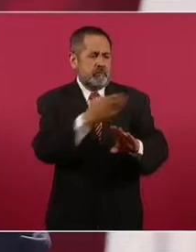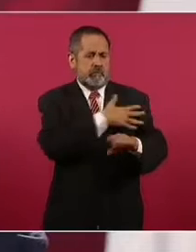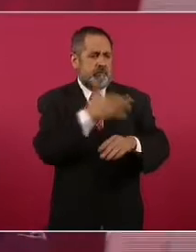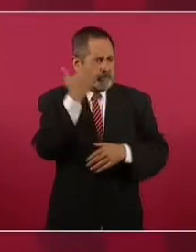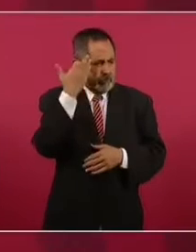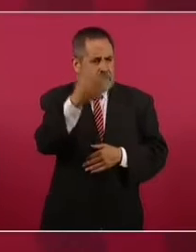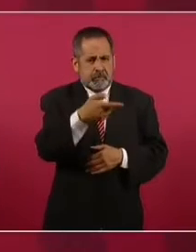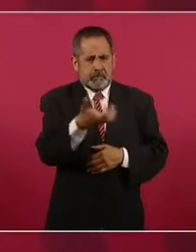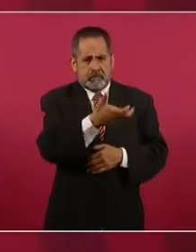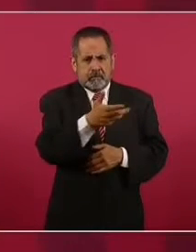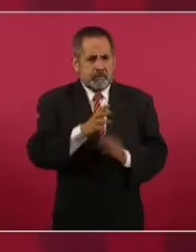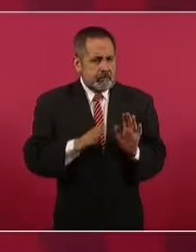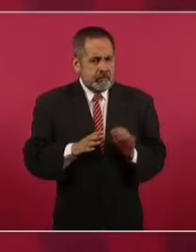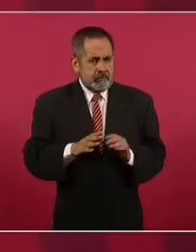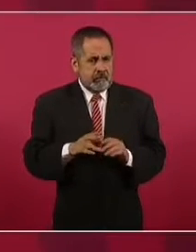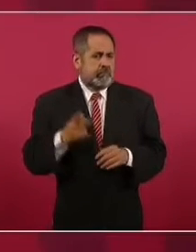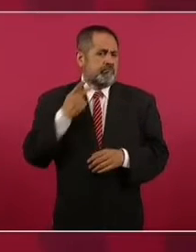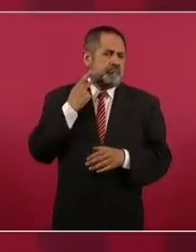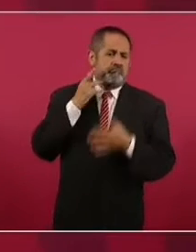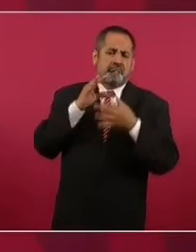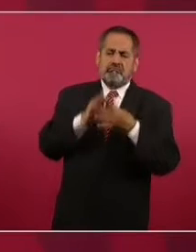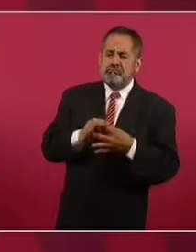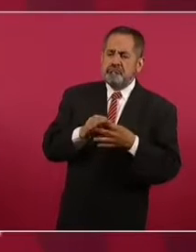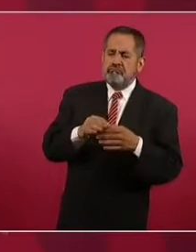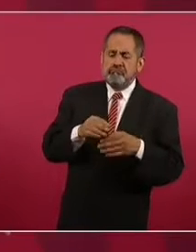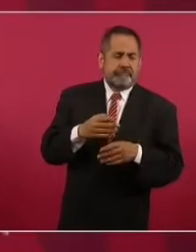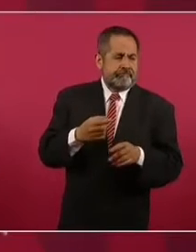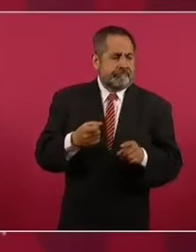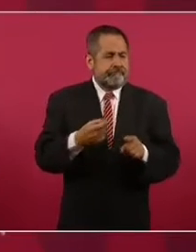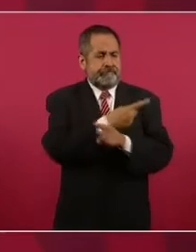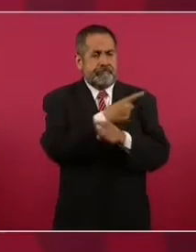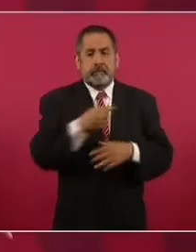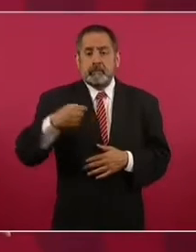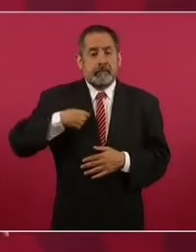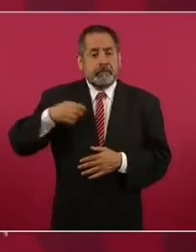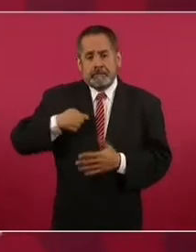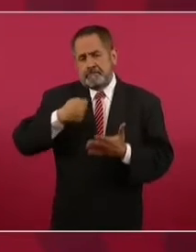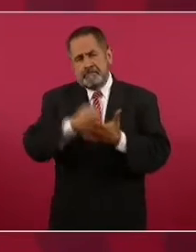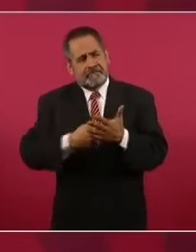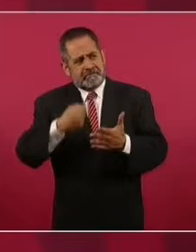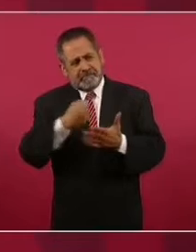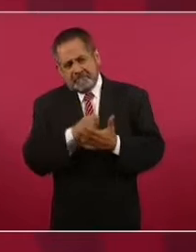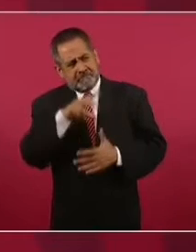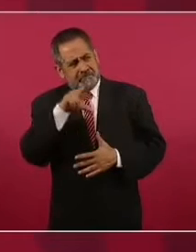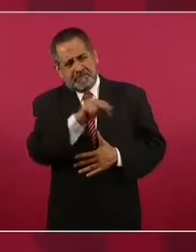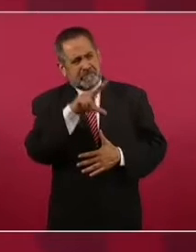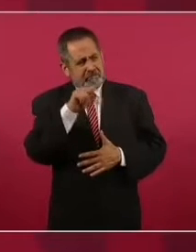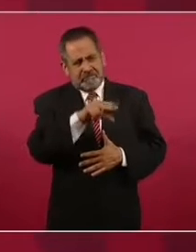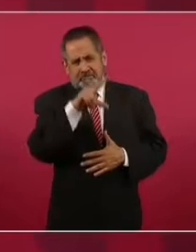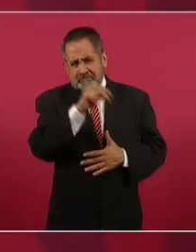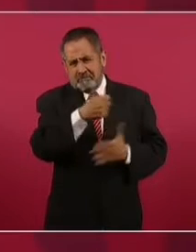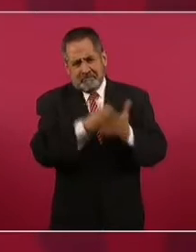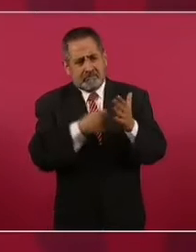actuaron en su momento, aplicaron una política que yo combatí siempre.